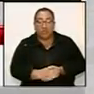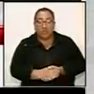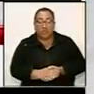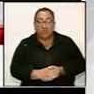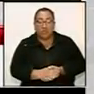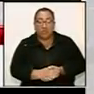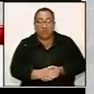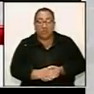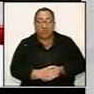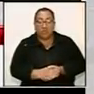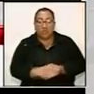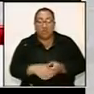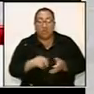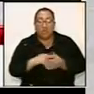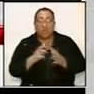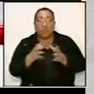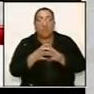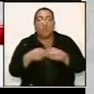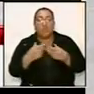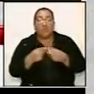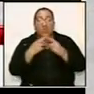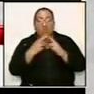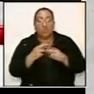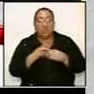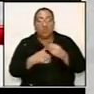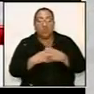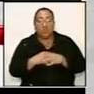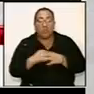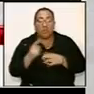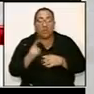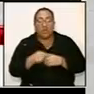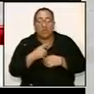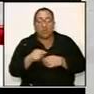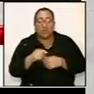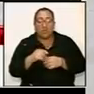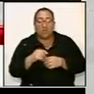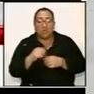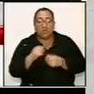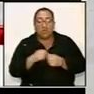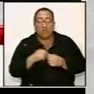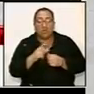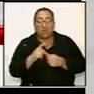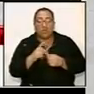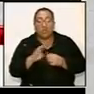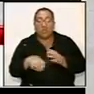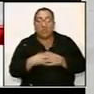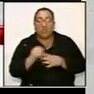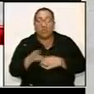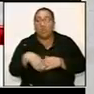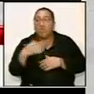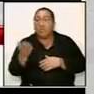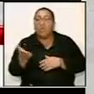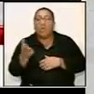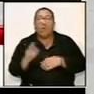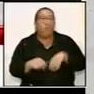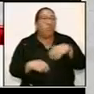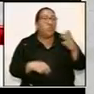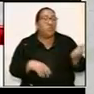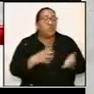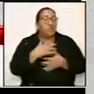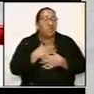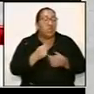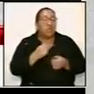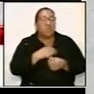respuesta que hemos dado hasta ahora son respuestas desarticuladas. Por un lado MIDIS, por otro lado MIN, por otro lado